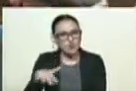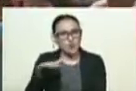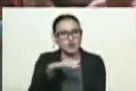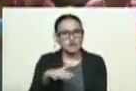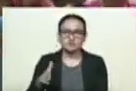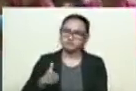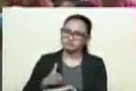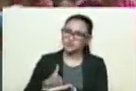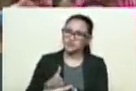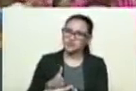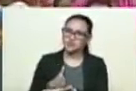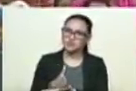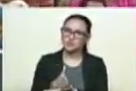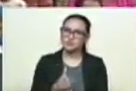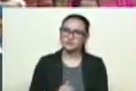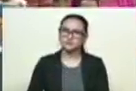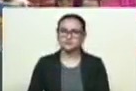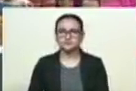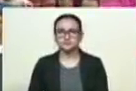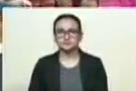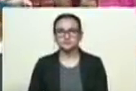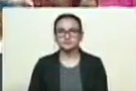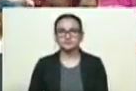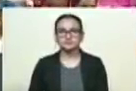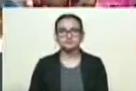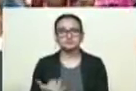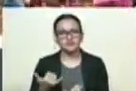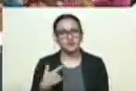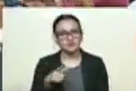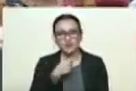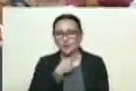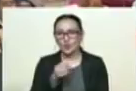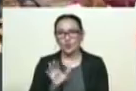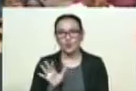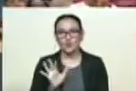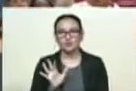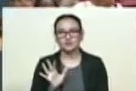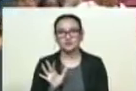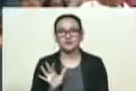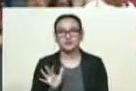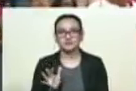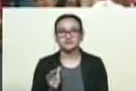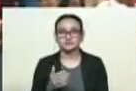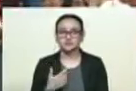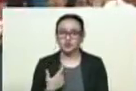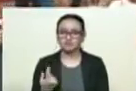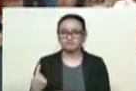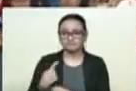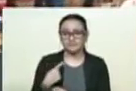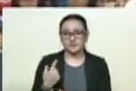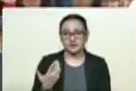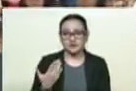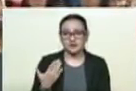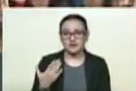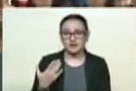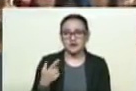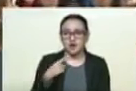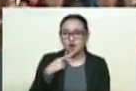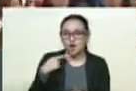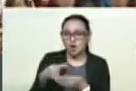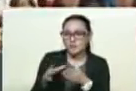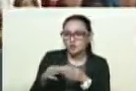lealtad. Pero permítame, presidente, yo sé que a usted no le gusta, pero creo que tengo la obligación, en nombre de todos mis